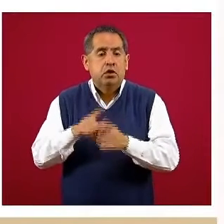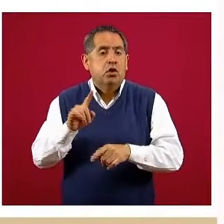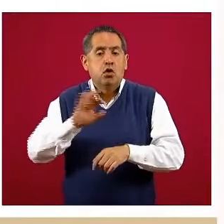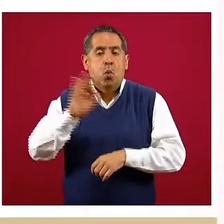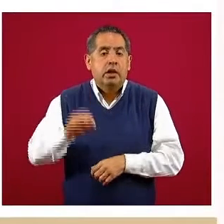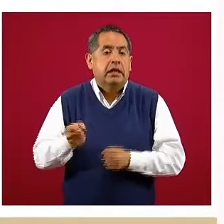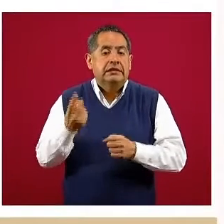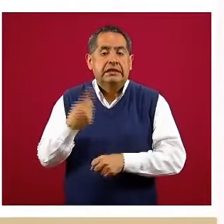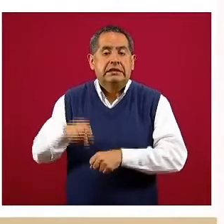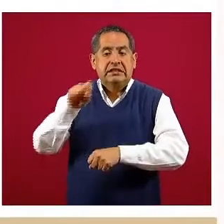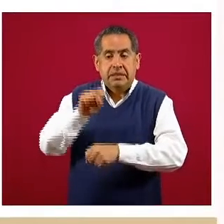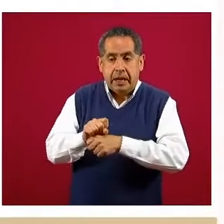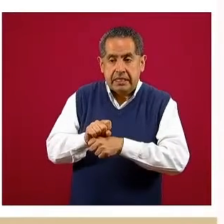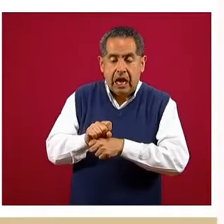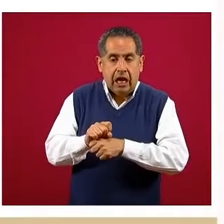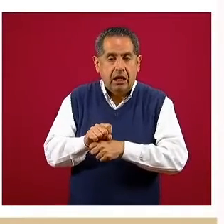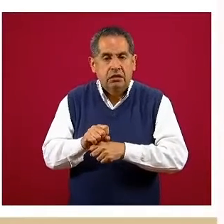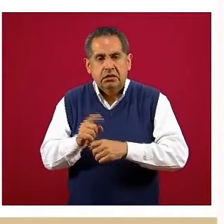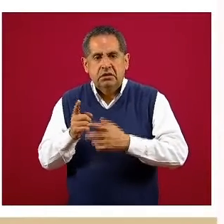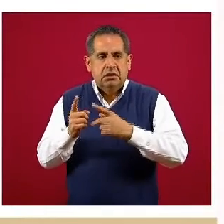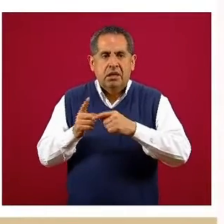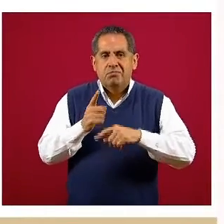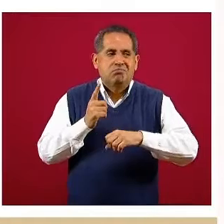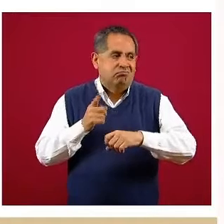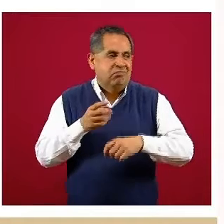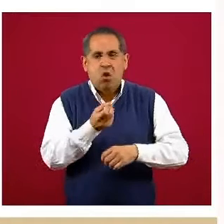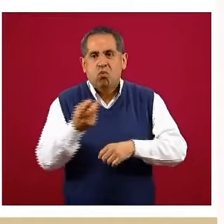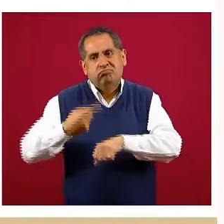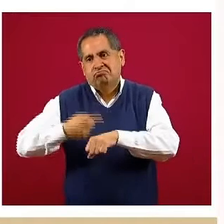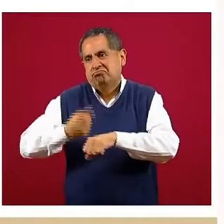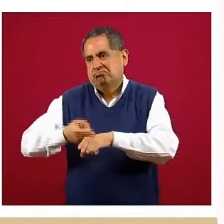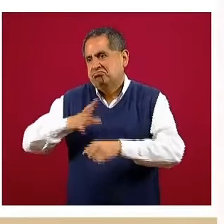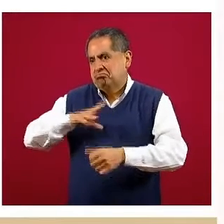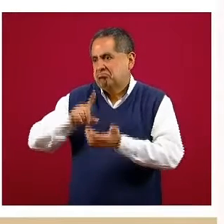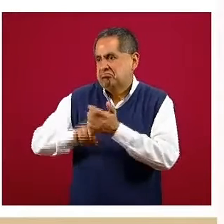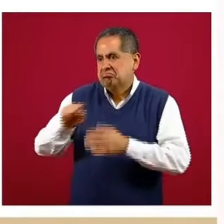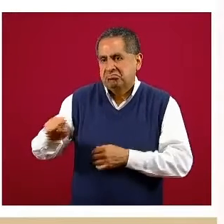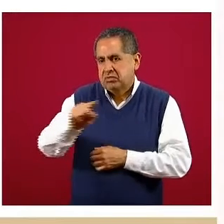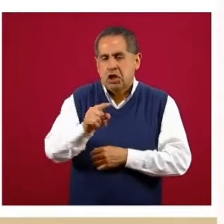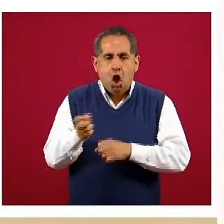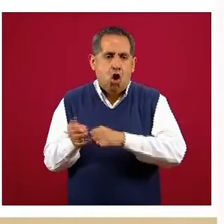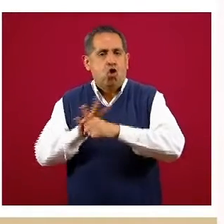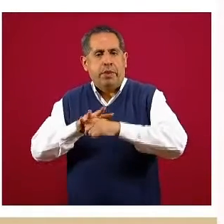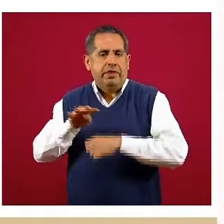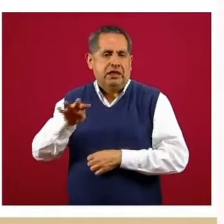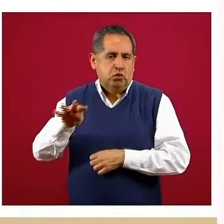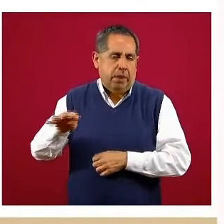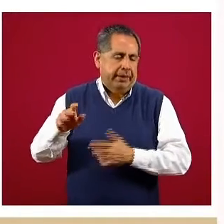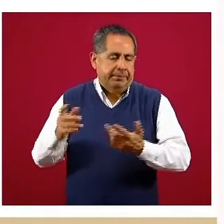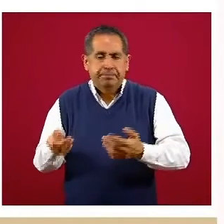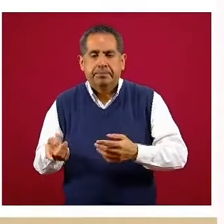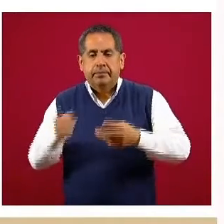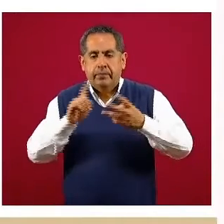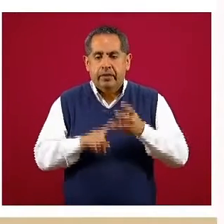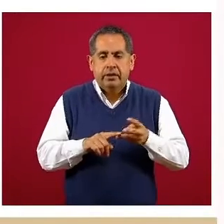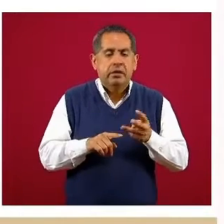seguramente fortalecerá la capacidad de atención a las